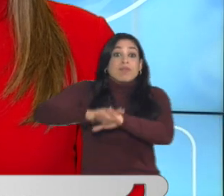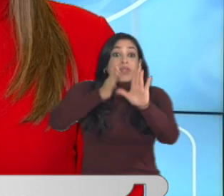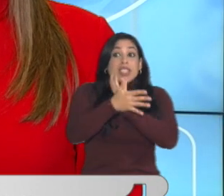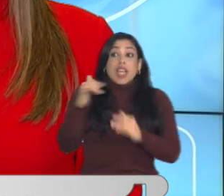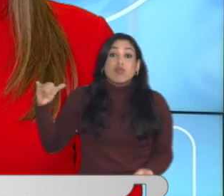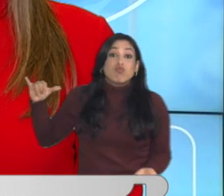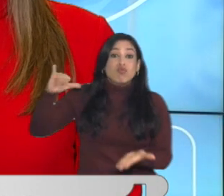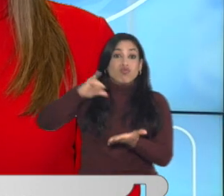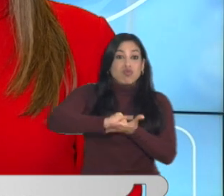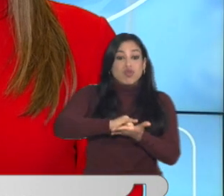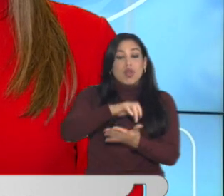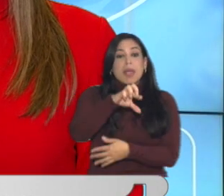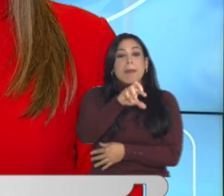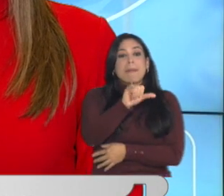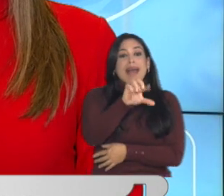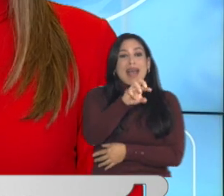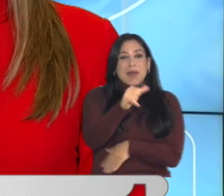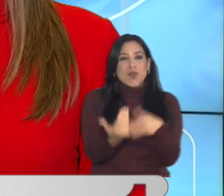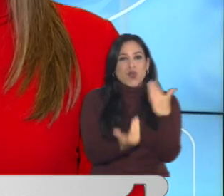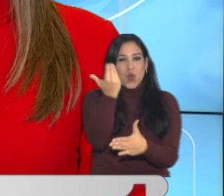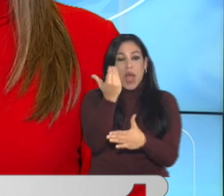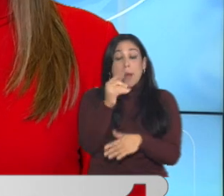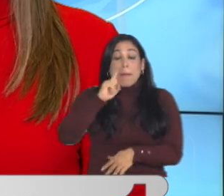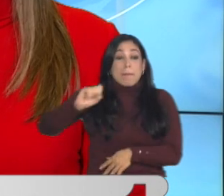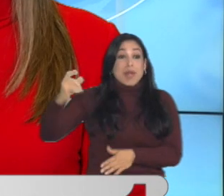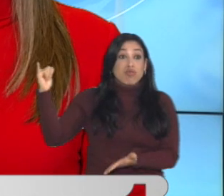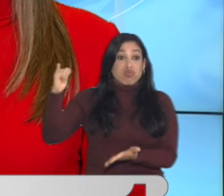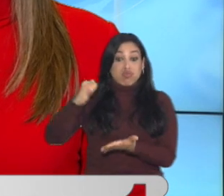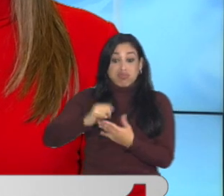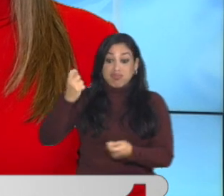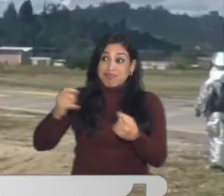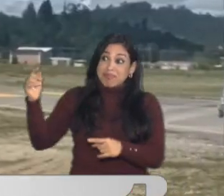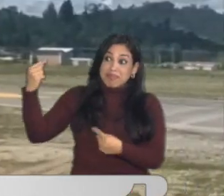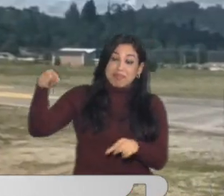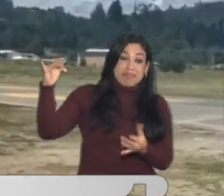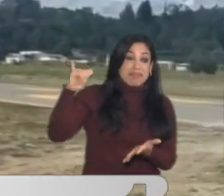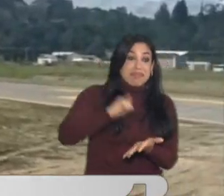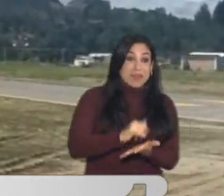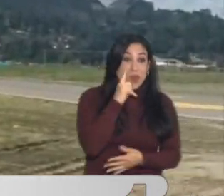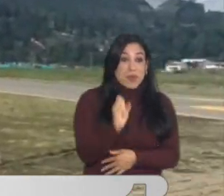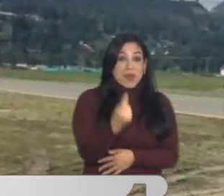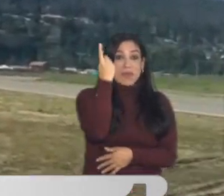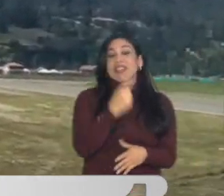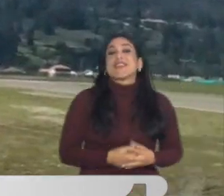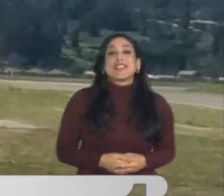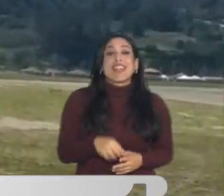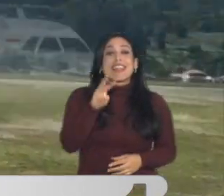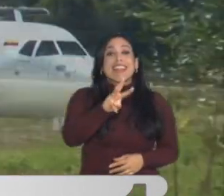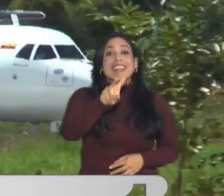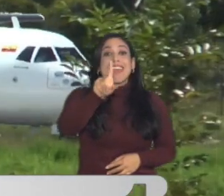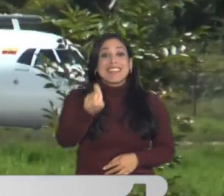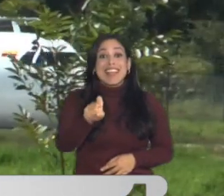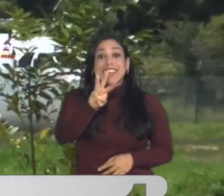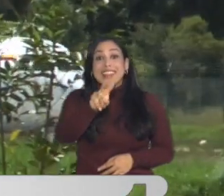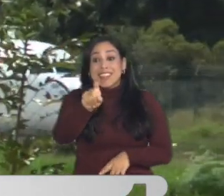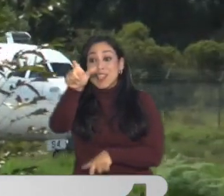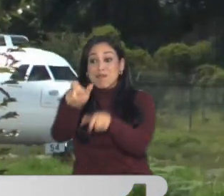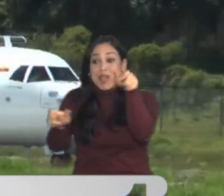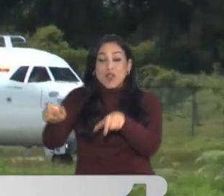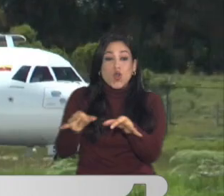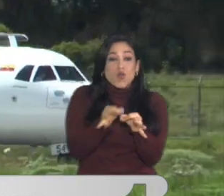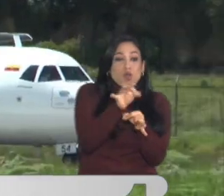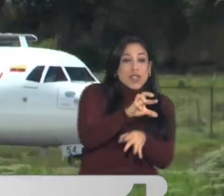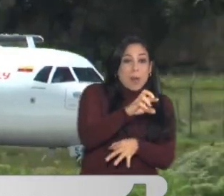el aeropuerto de Paipa con la llegada del primer vuelo comercial. Con la llegada de 36 pasajeros al municipio de